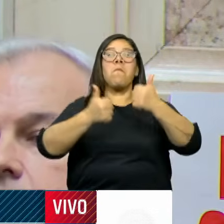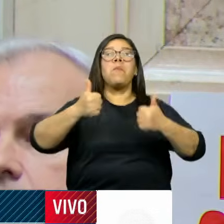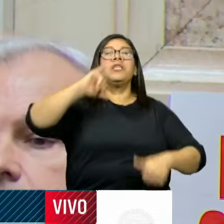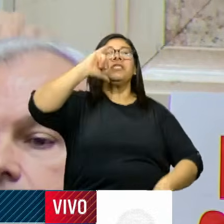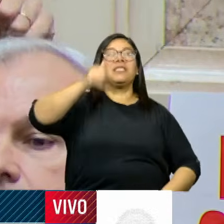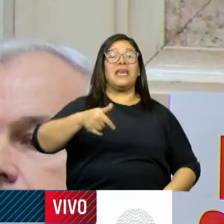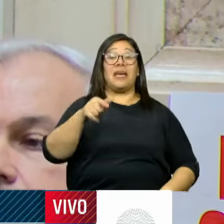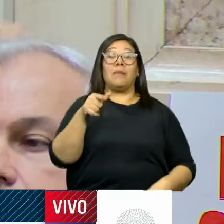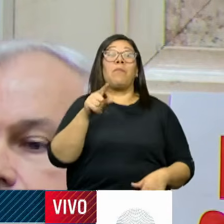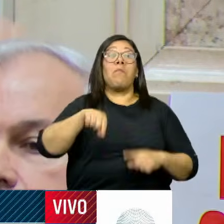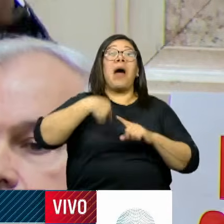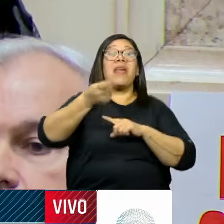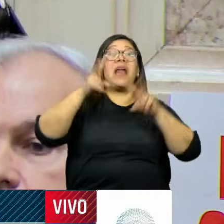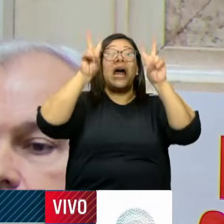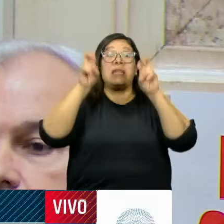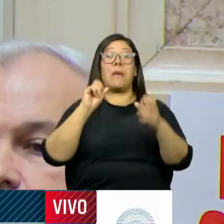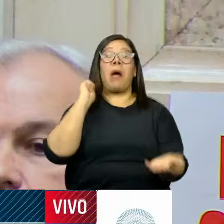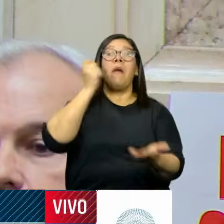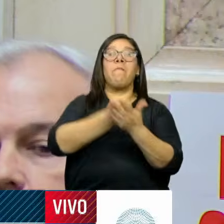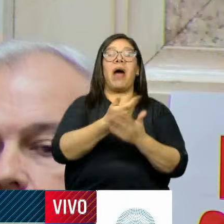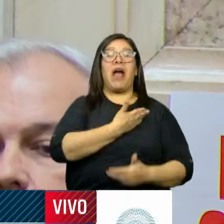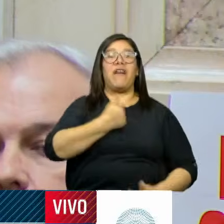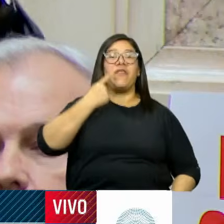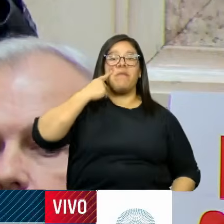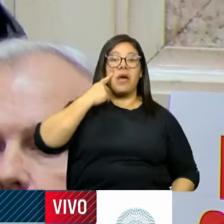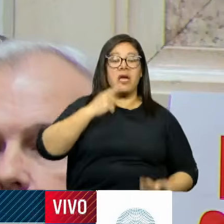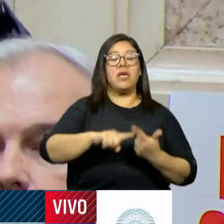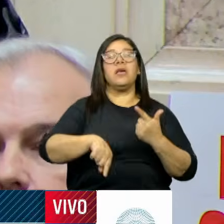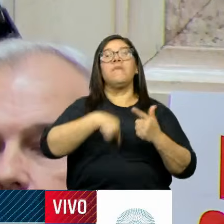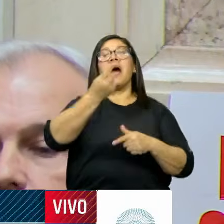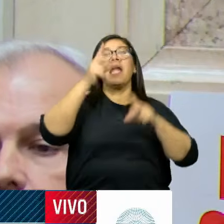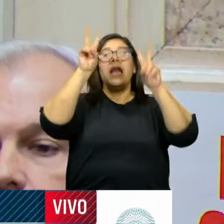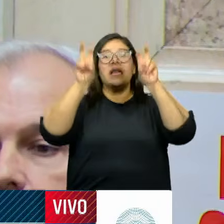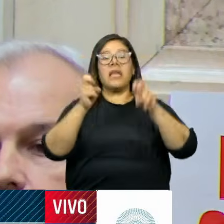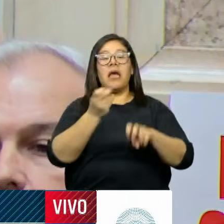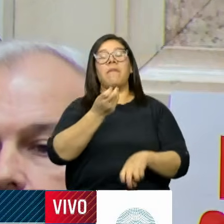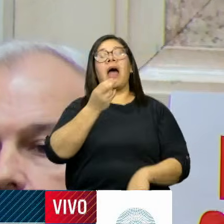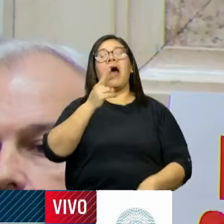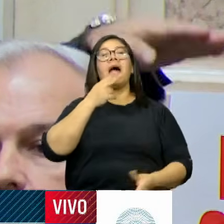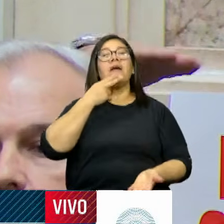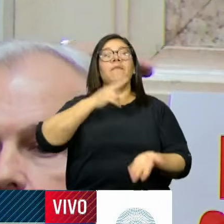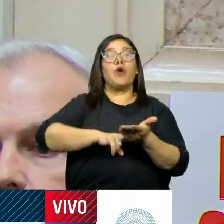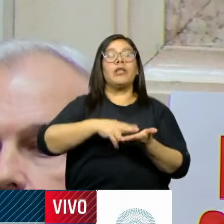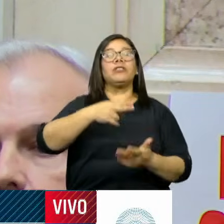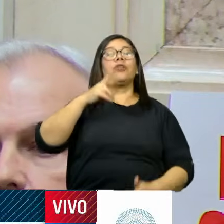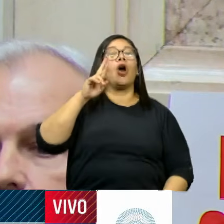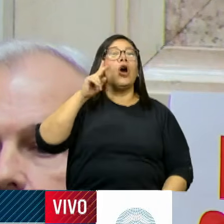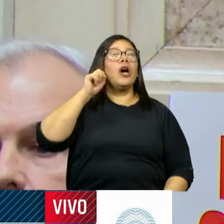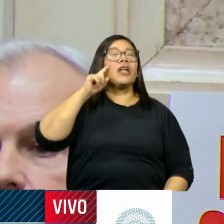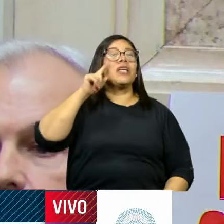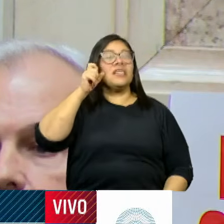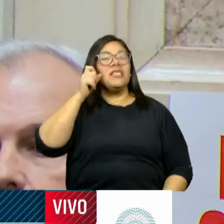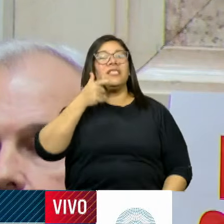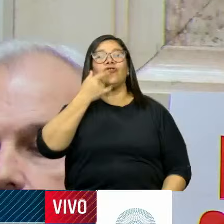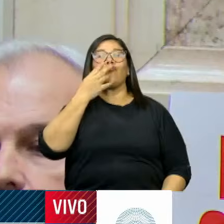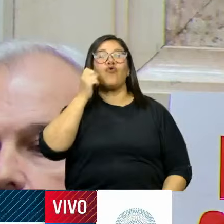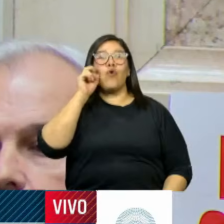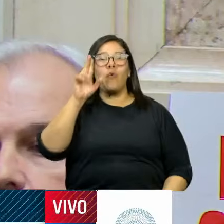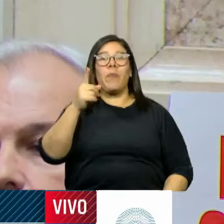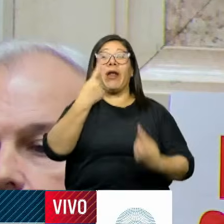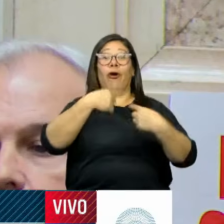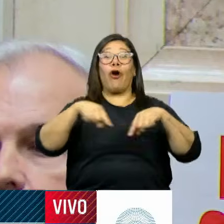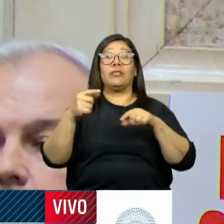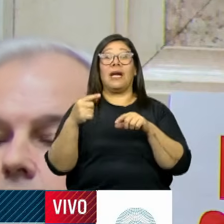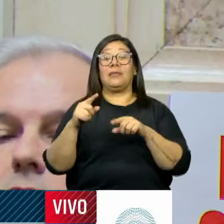fondos buitres, para votar el superrigui, dándole a los monopolios internacionales todas las prerrogativas que no le